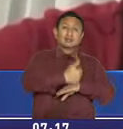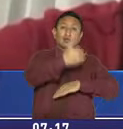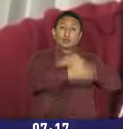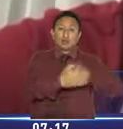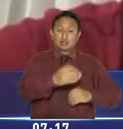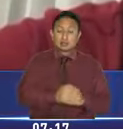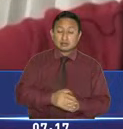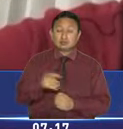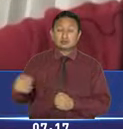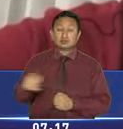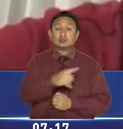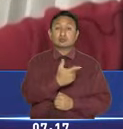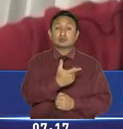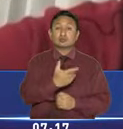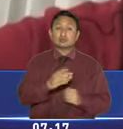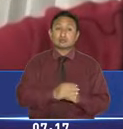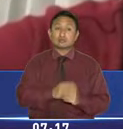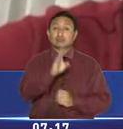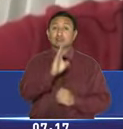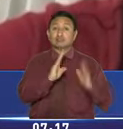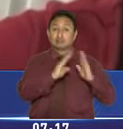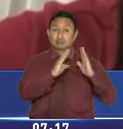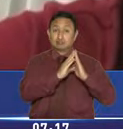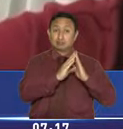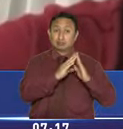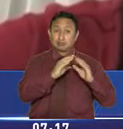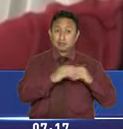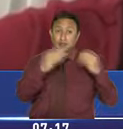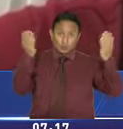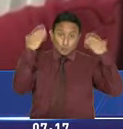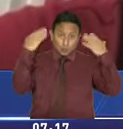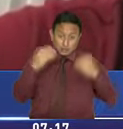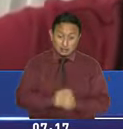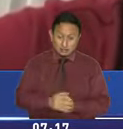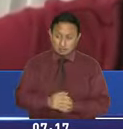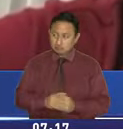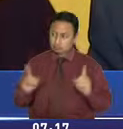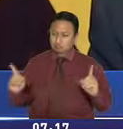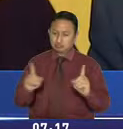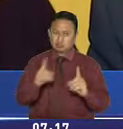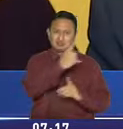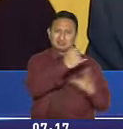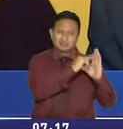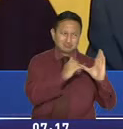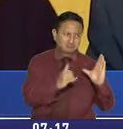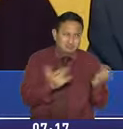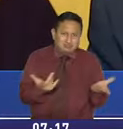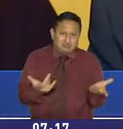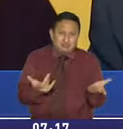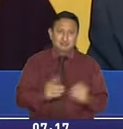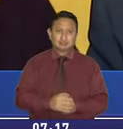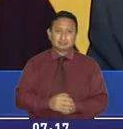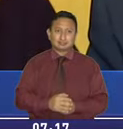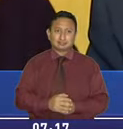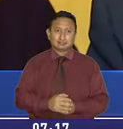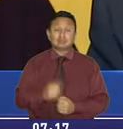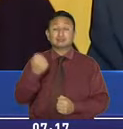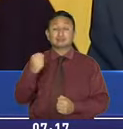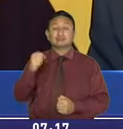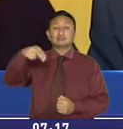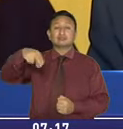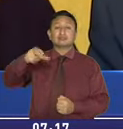privado de libertad, que era Guayaquil. En ningún caso Manglar Alto. El gobierno anunció que el SNAI apelará la sentencia del juez.